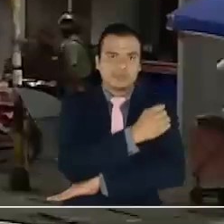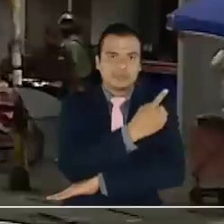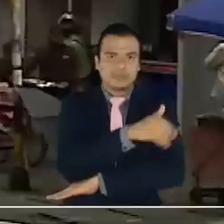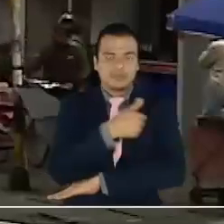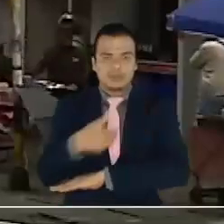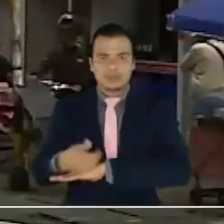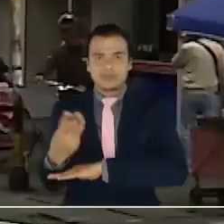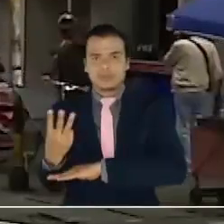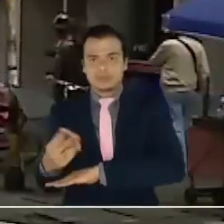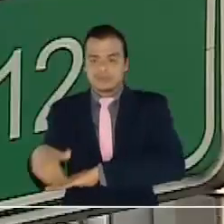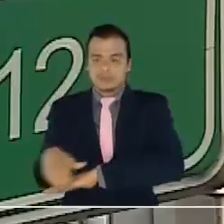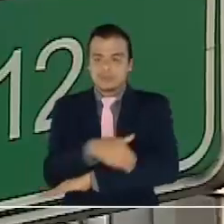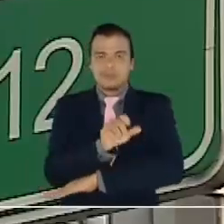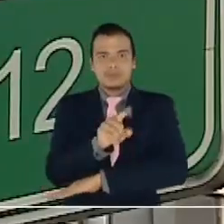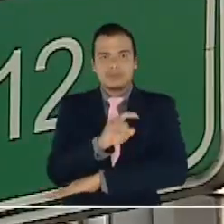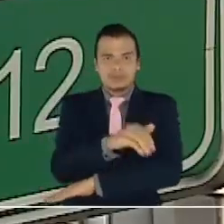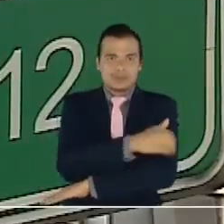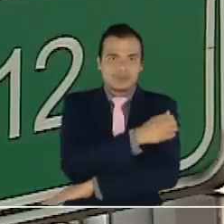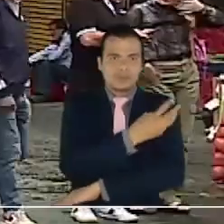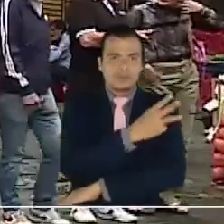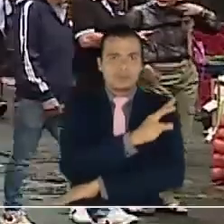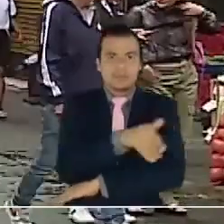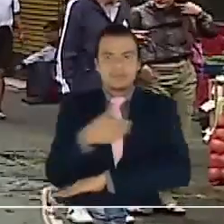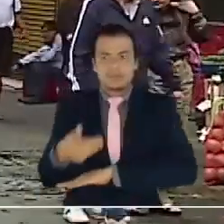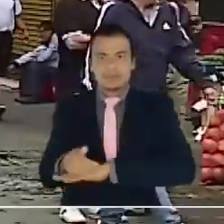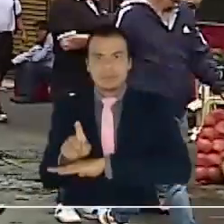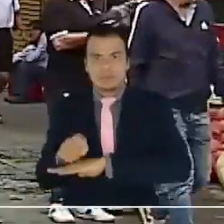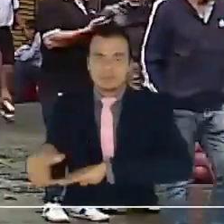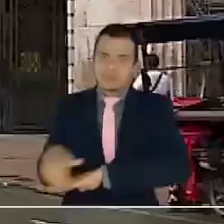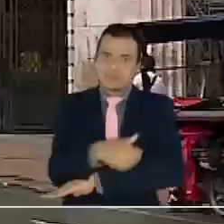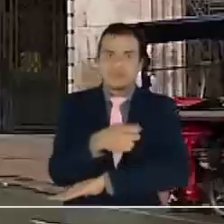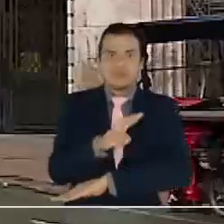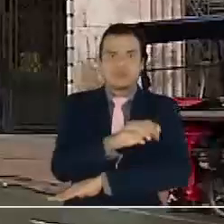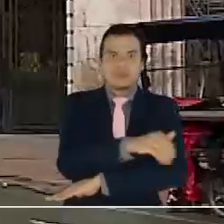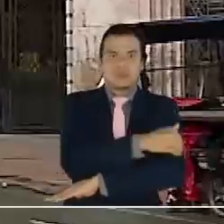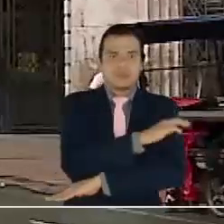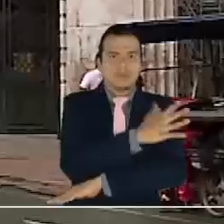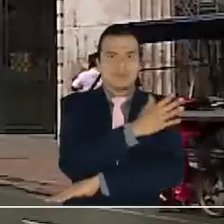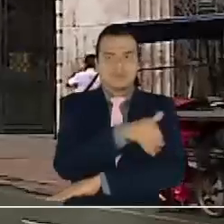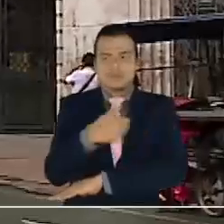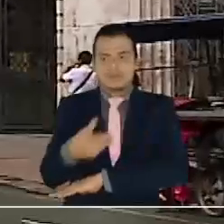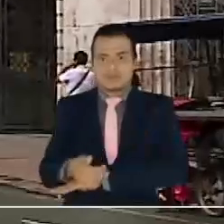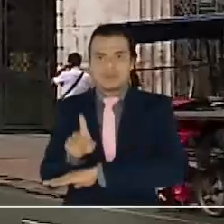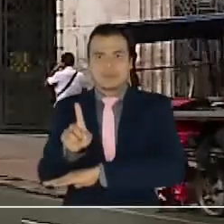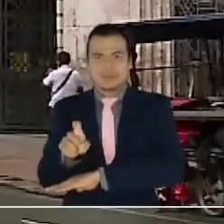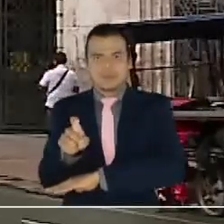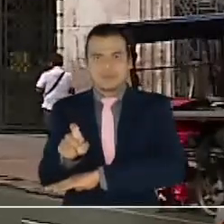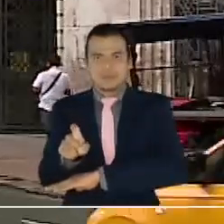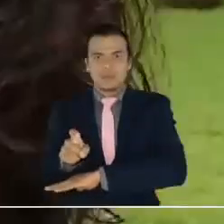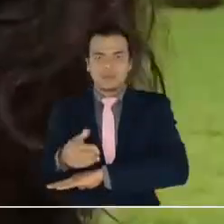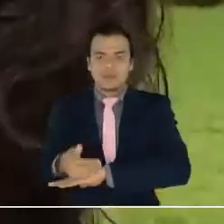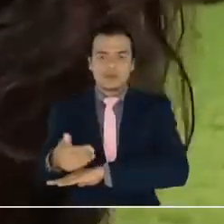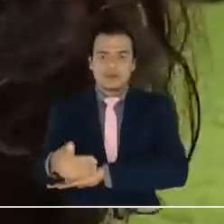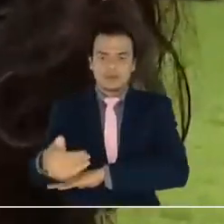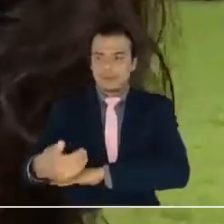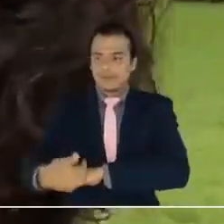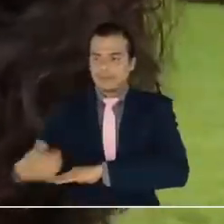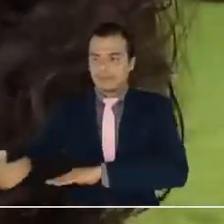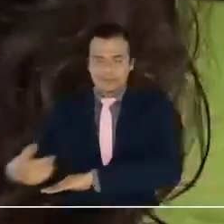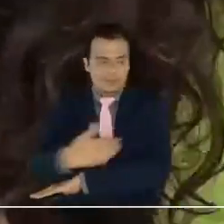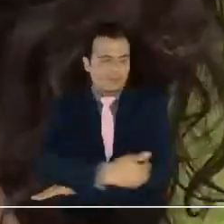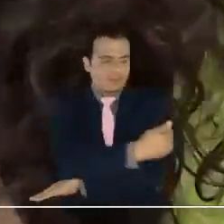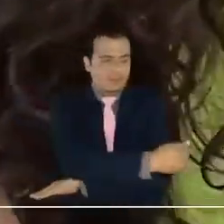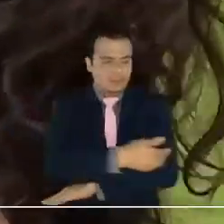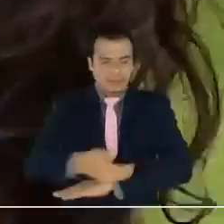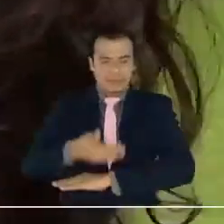carrera tercera y carrera sexta, calle 12 entre carrera quinta y carrera sexta. Serán 2 cuadras a la redonda de la Plaza de Caicedo. Esto siempre ha